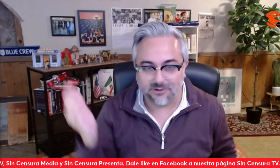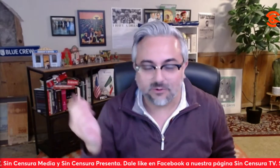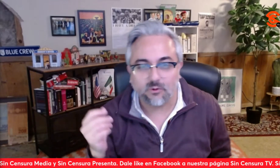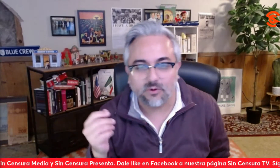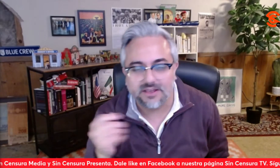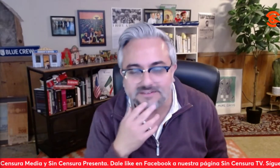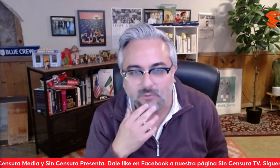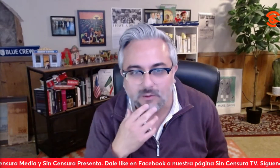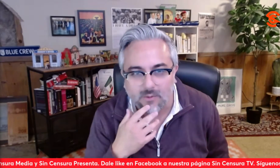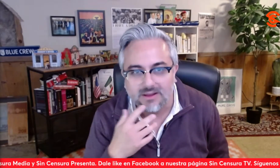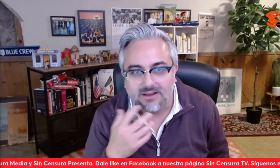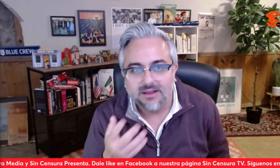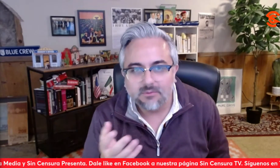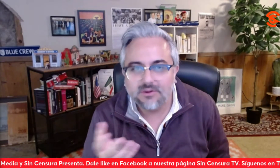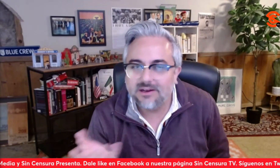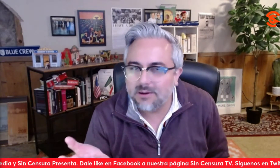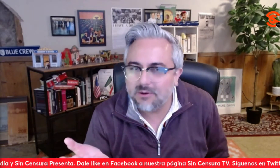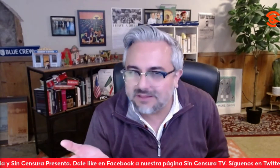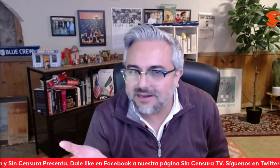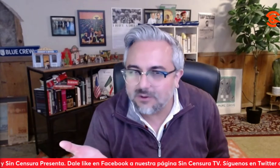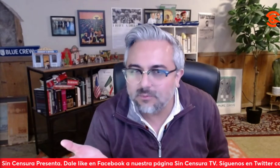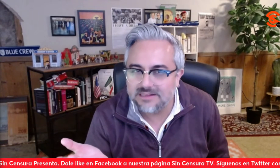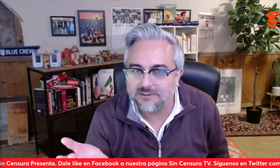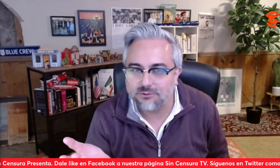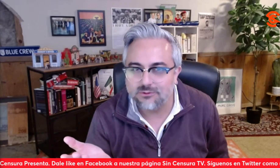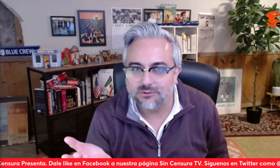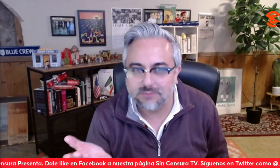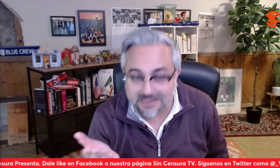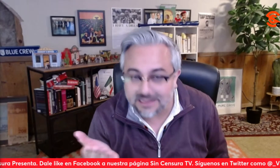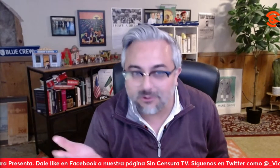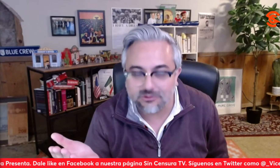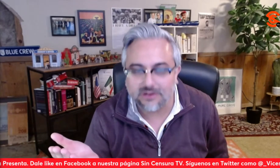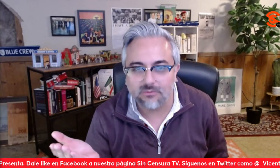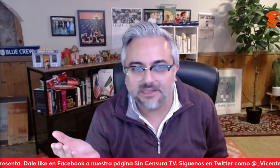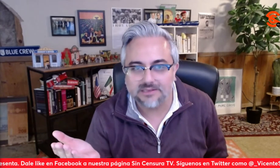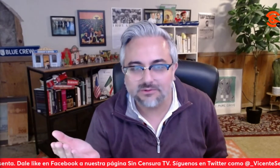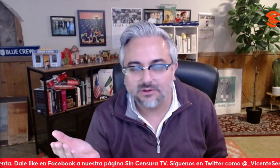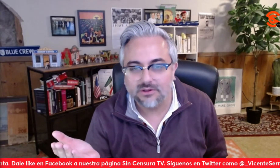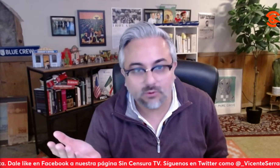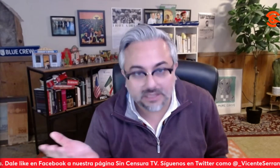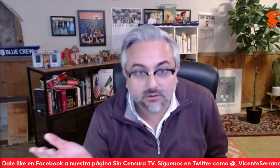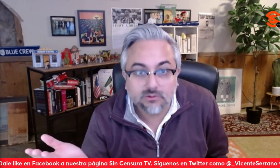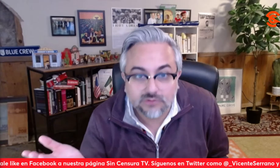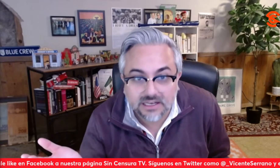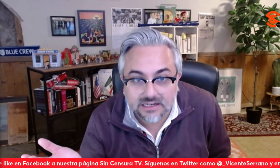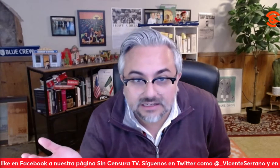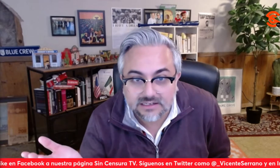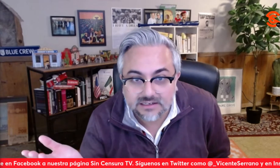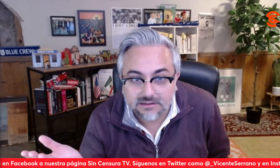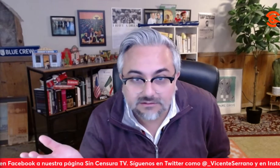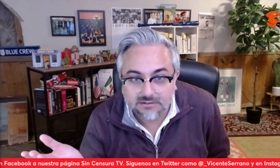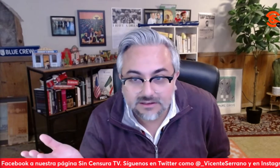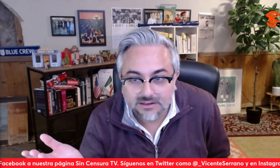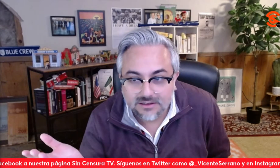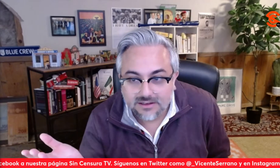judicial y de lo que ocurrió allá en Chihuahua, ¿por qué no mejor dan argumentos, verdaderos argumentos? Porque no los